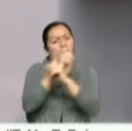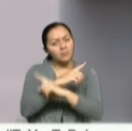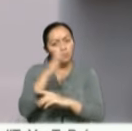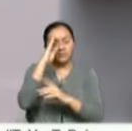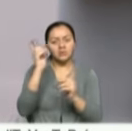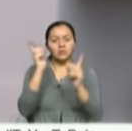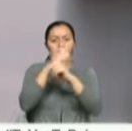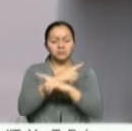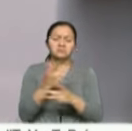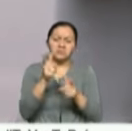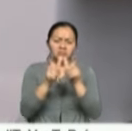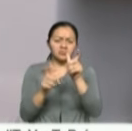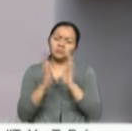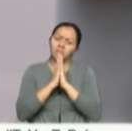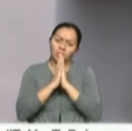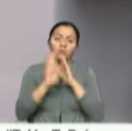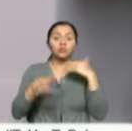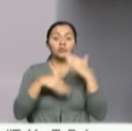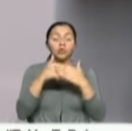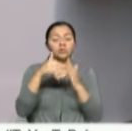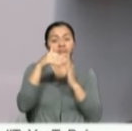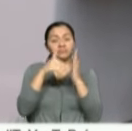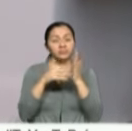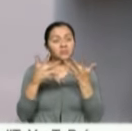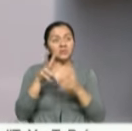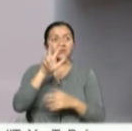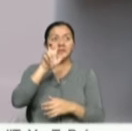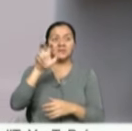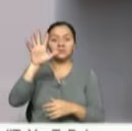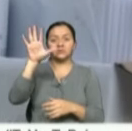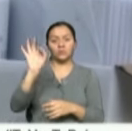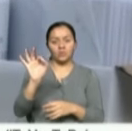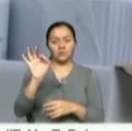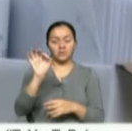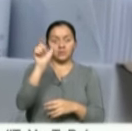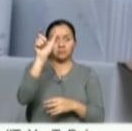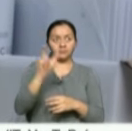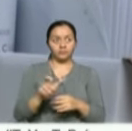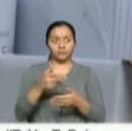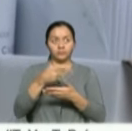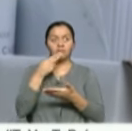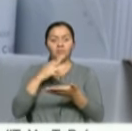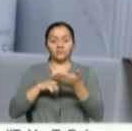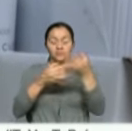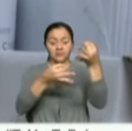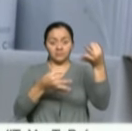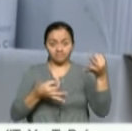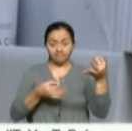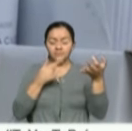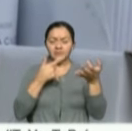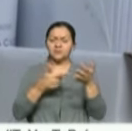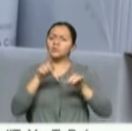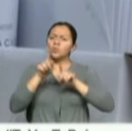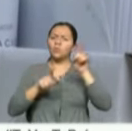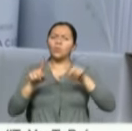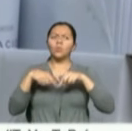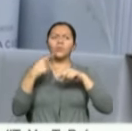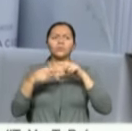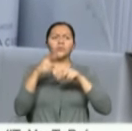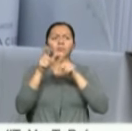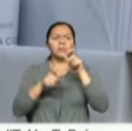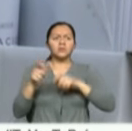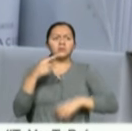y funcionarios, de los cuales son al menos 350. Una práctica y un modus operandi que se había